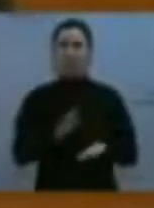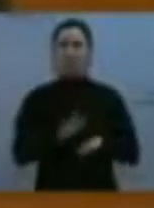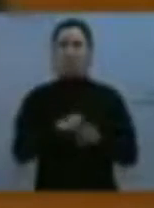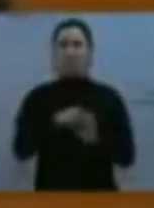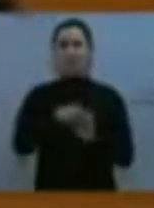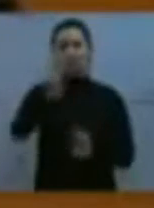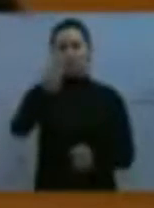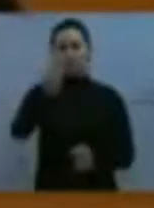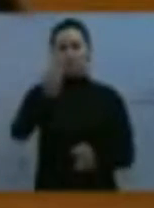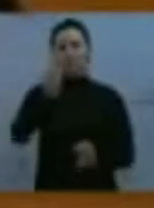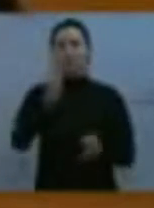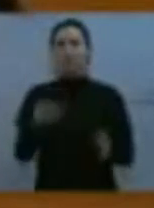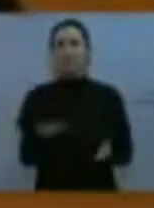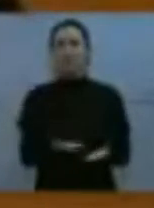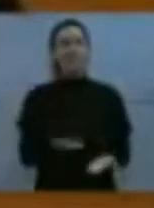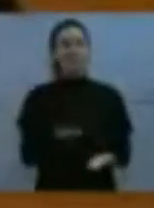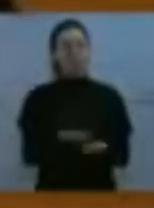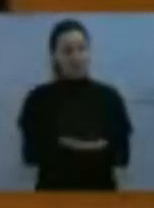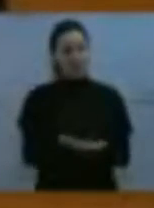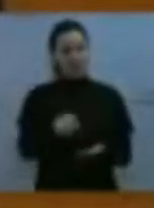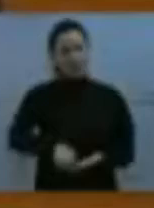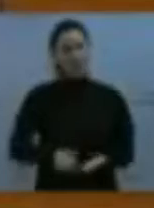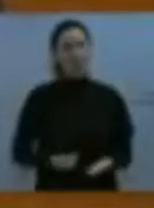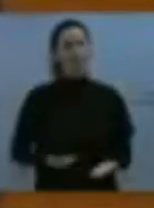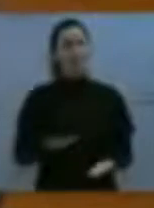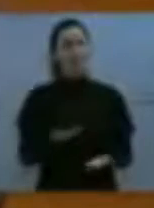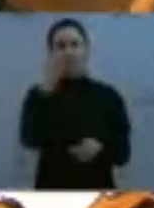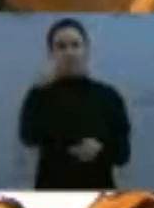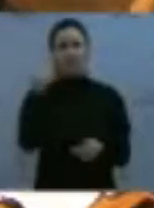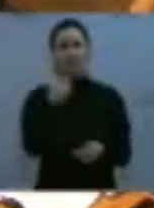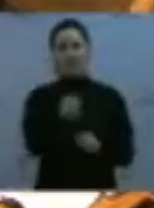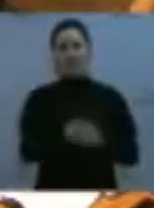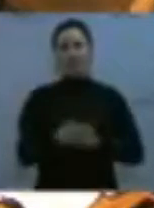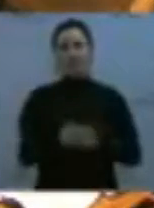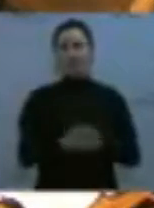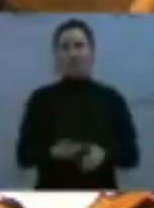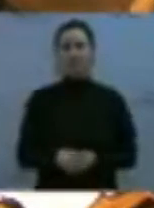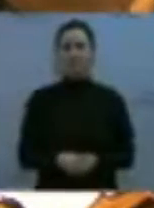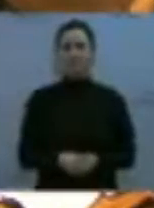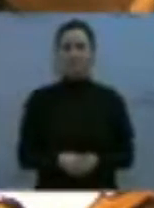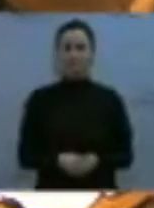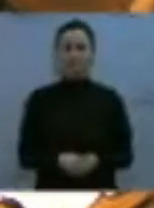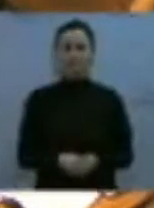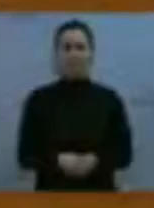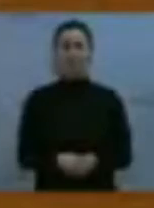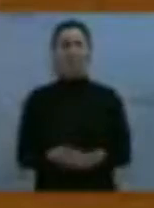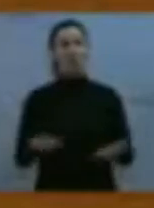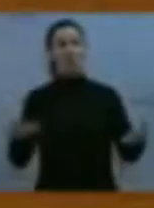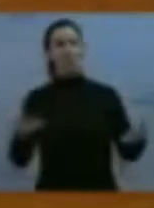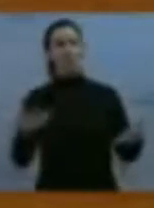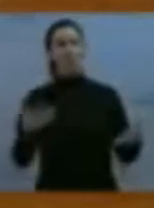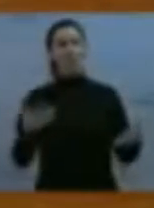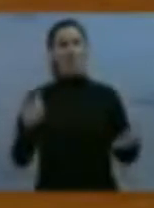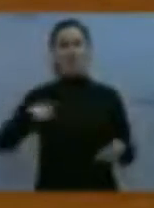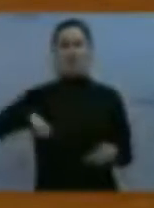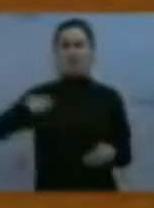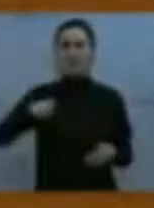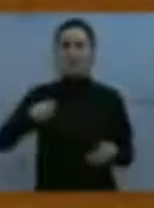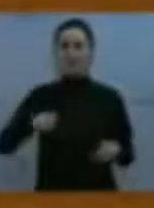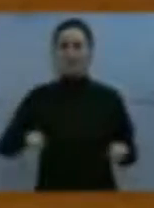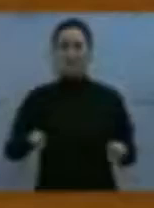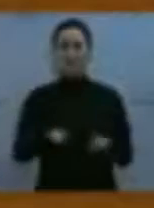hoy, si tiene a bien, que haga una valoración política respecto a los mismos. Con la parquedad y el respeto habitual